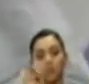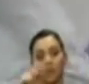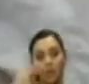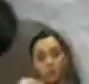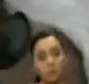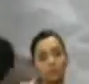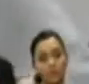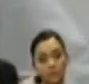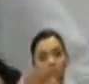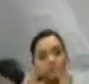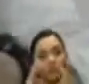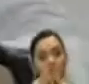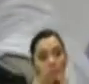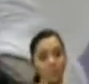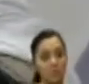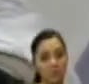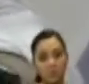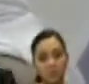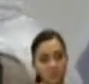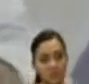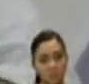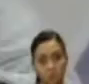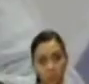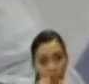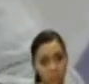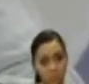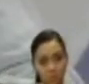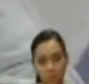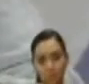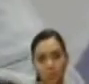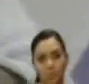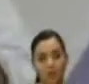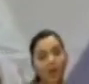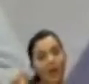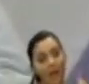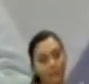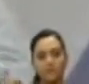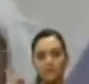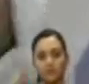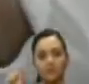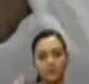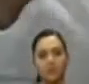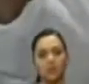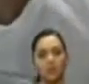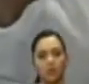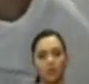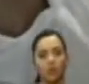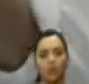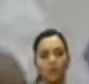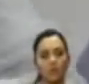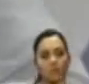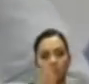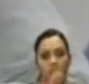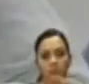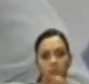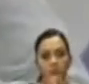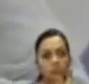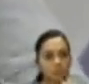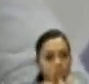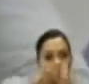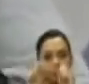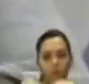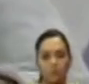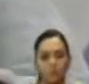familias norteamericanas ni lo sintieron. Y alguna vez es necesario para recuperar competitividad, lograr equilibrios,